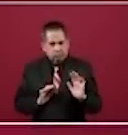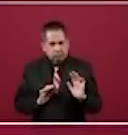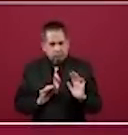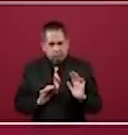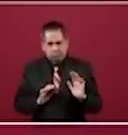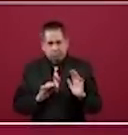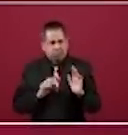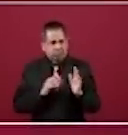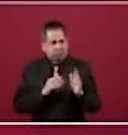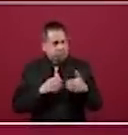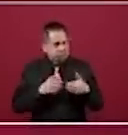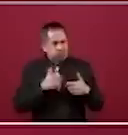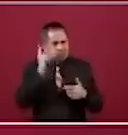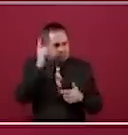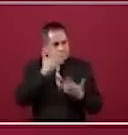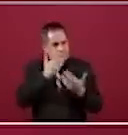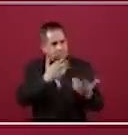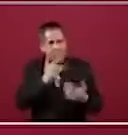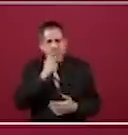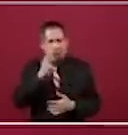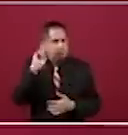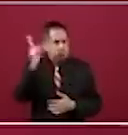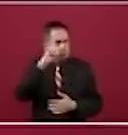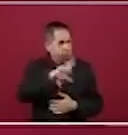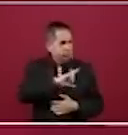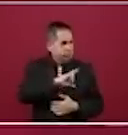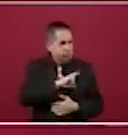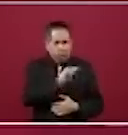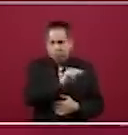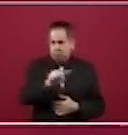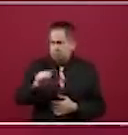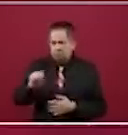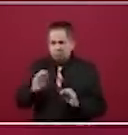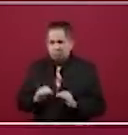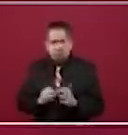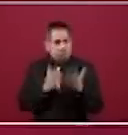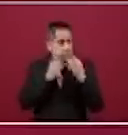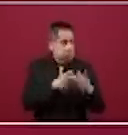mil veces mejor que haya universidades, ¿sí?, que no haya.